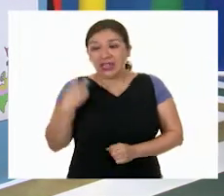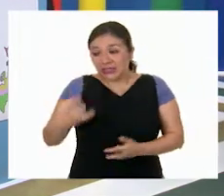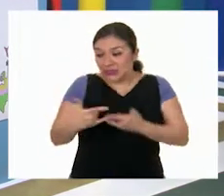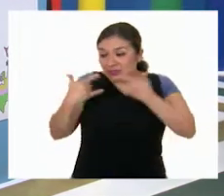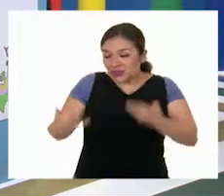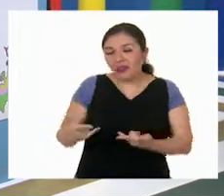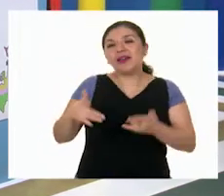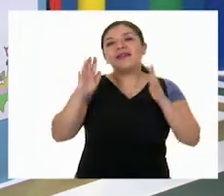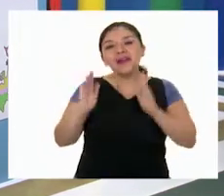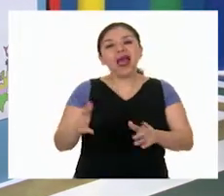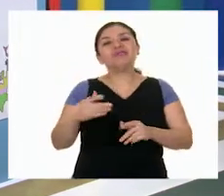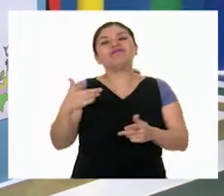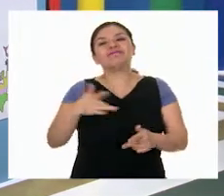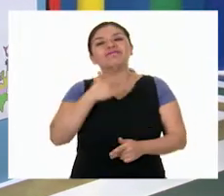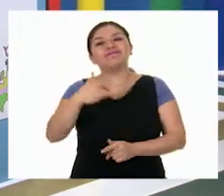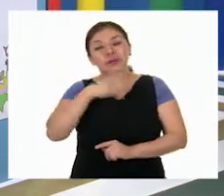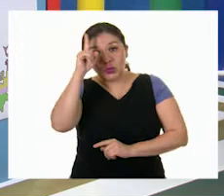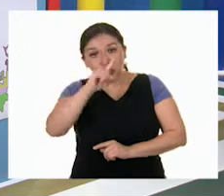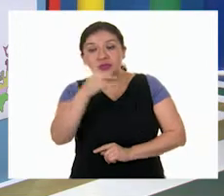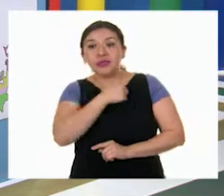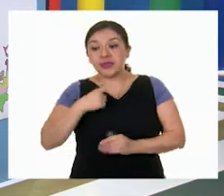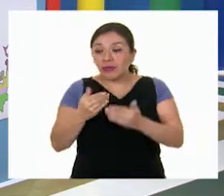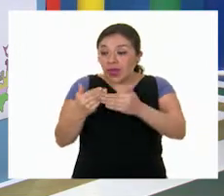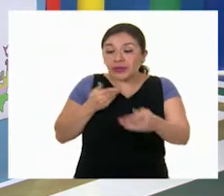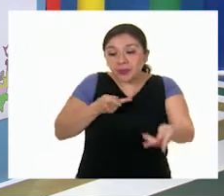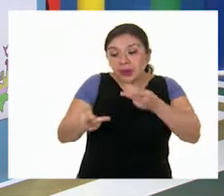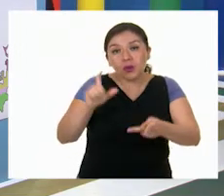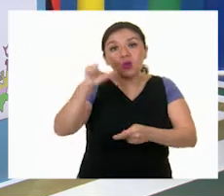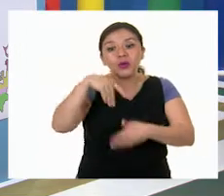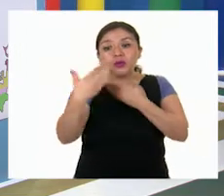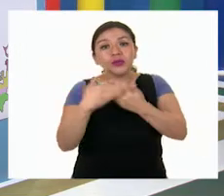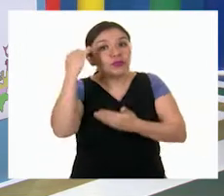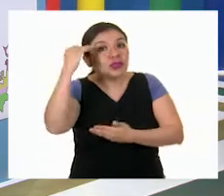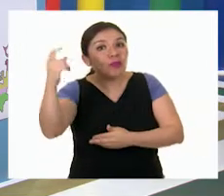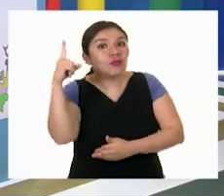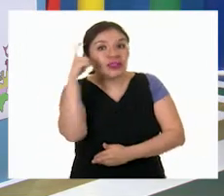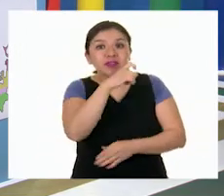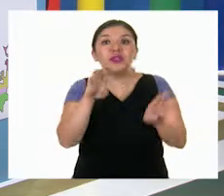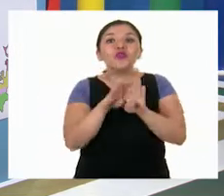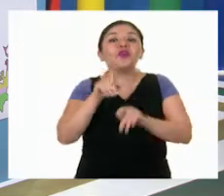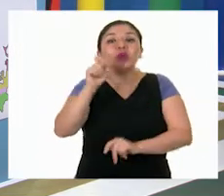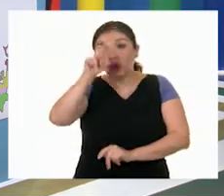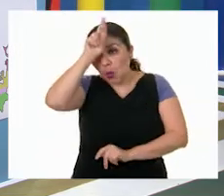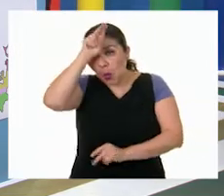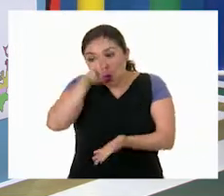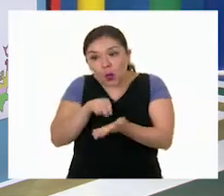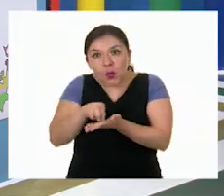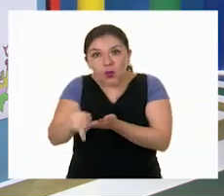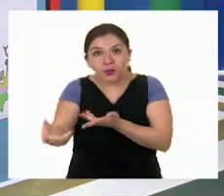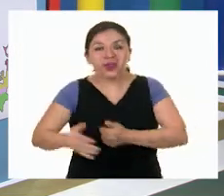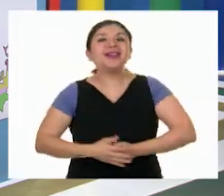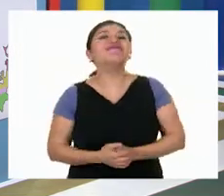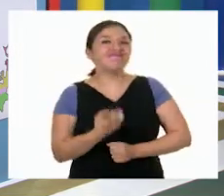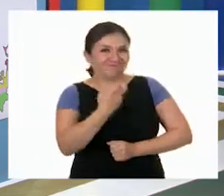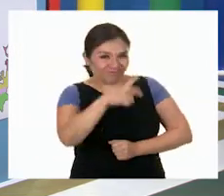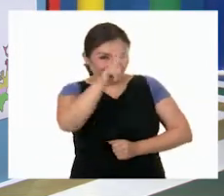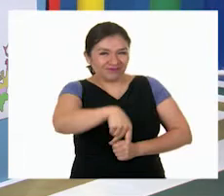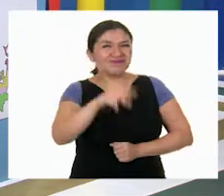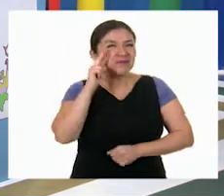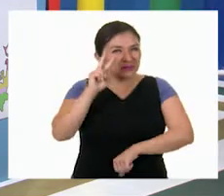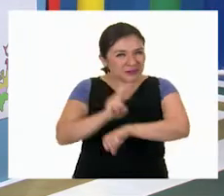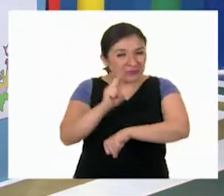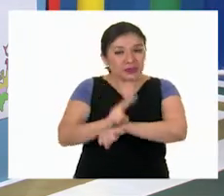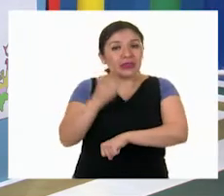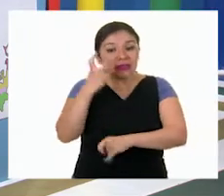nos enseña que hay que prepararse para los tiempos difíciles, como lo hizo la hormiga. Así es. Si se dieron cuenta,